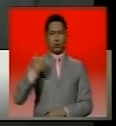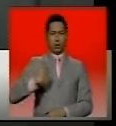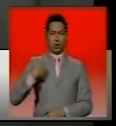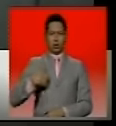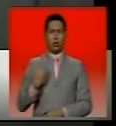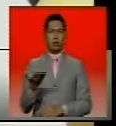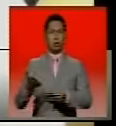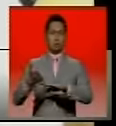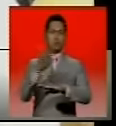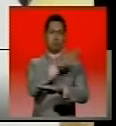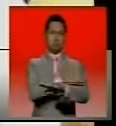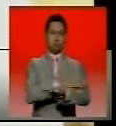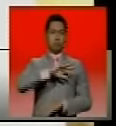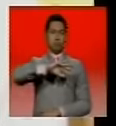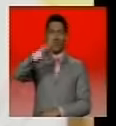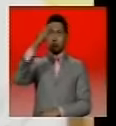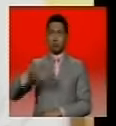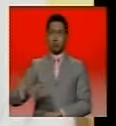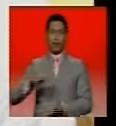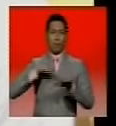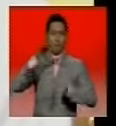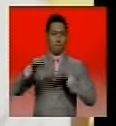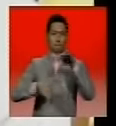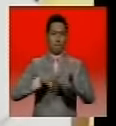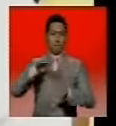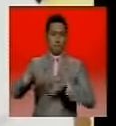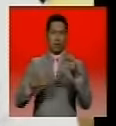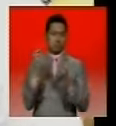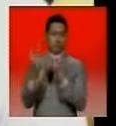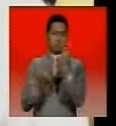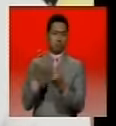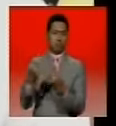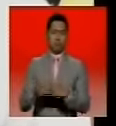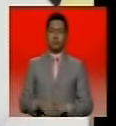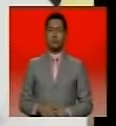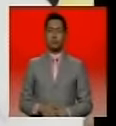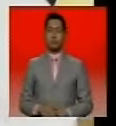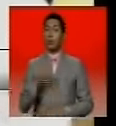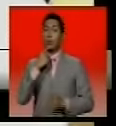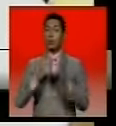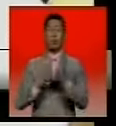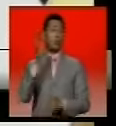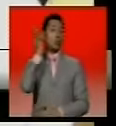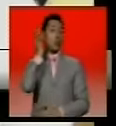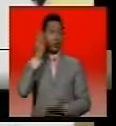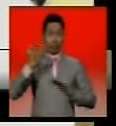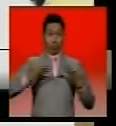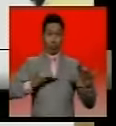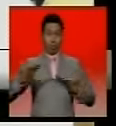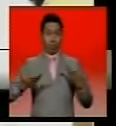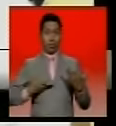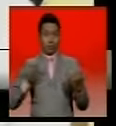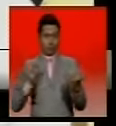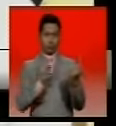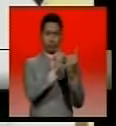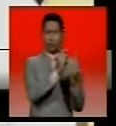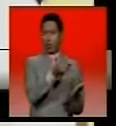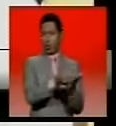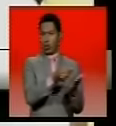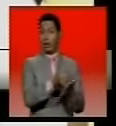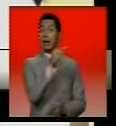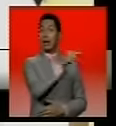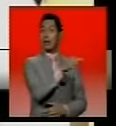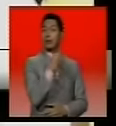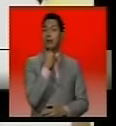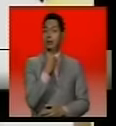las señoras de la tienda en donde ellas se acercaron a comprar indica a ella que de la boca de las mismas ciudadanas habían manifestado